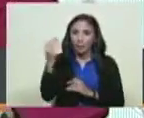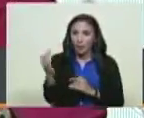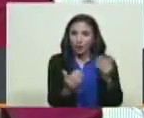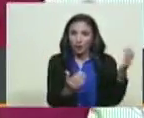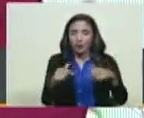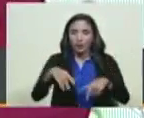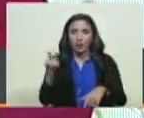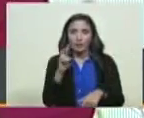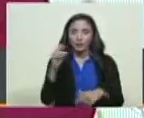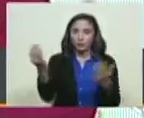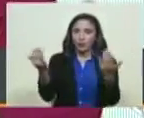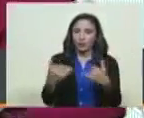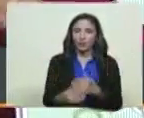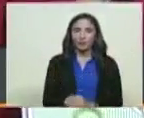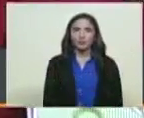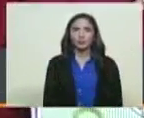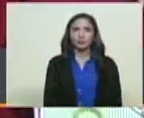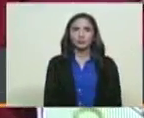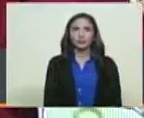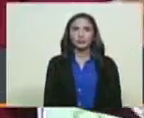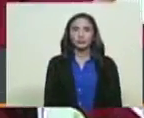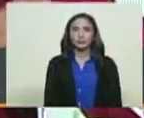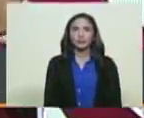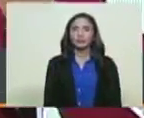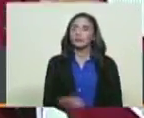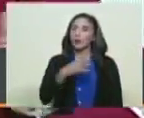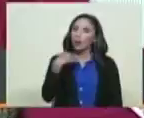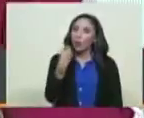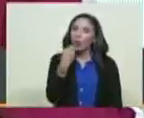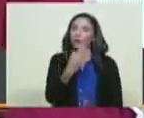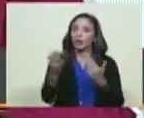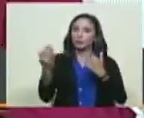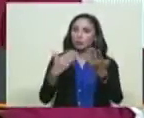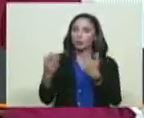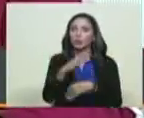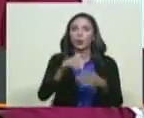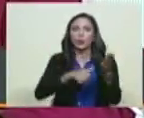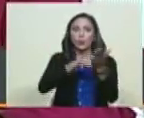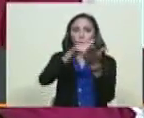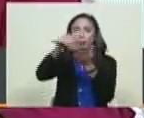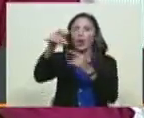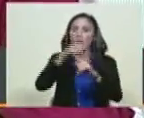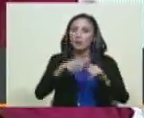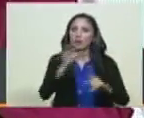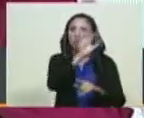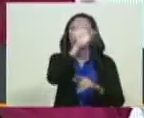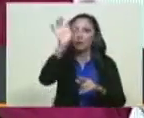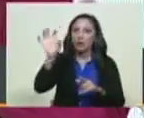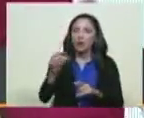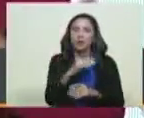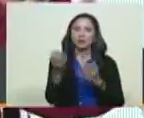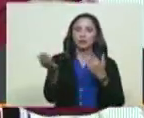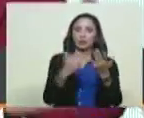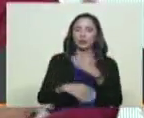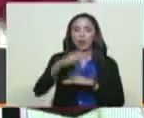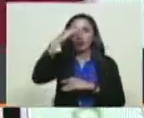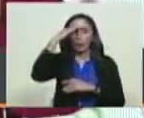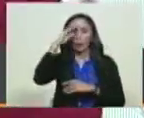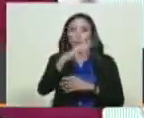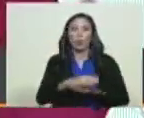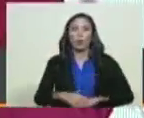venezuela y que la juventud nuestra vaya a compartir también los sistemas de escuela de cuba de